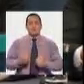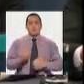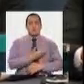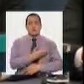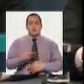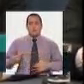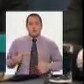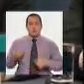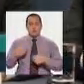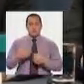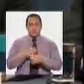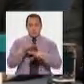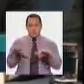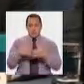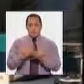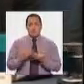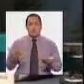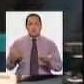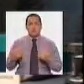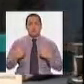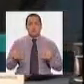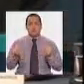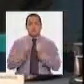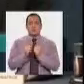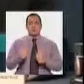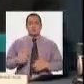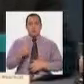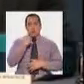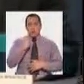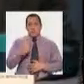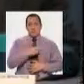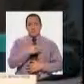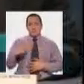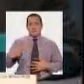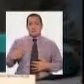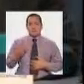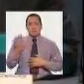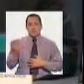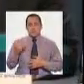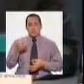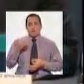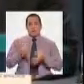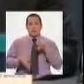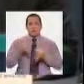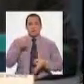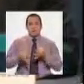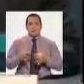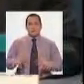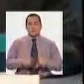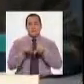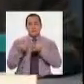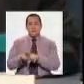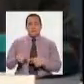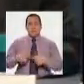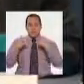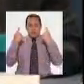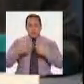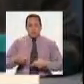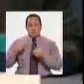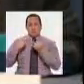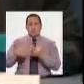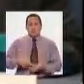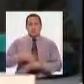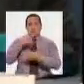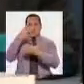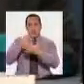Estado sobre el particular. Conjuntamente con el doctor Catriano, se articuló la estrategia, los